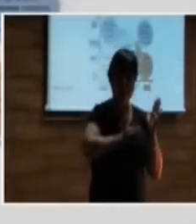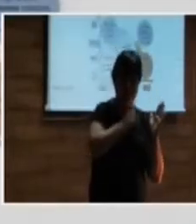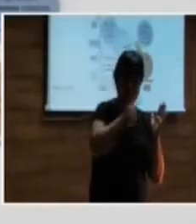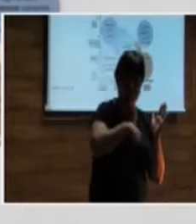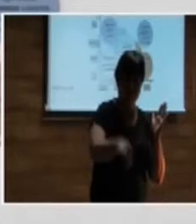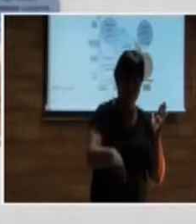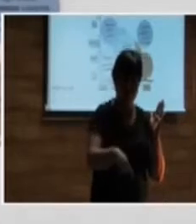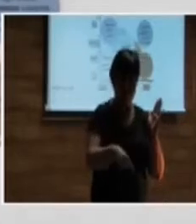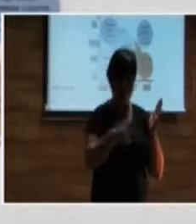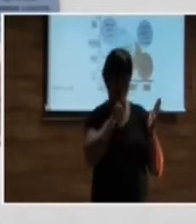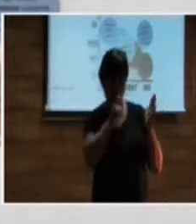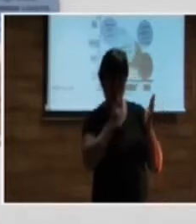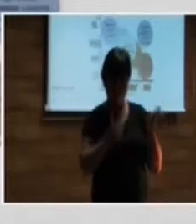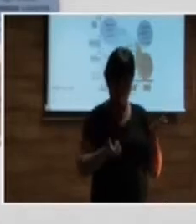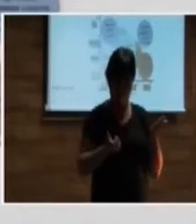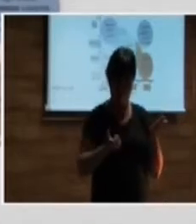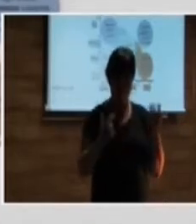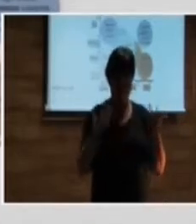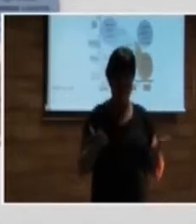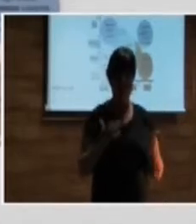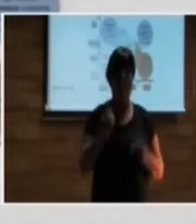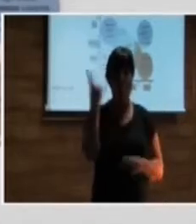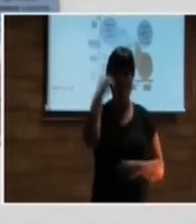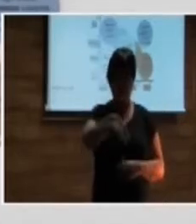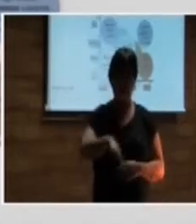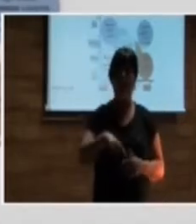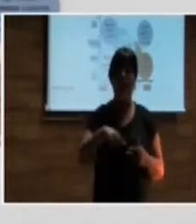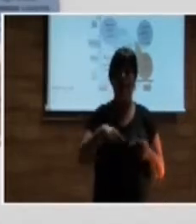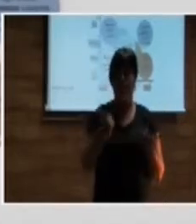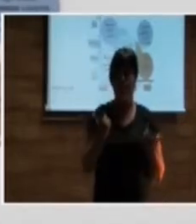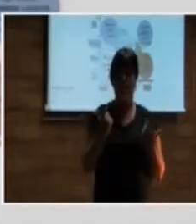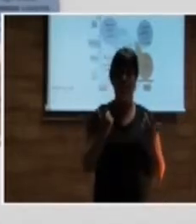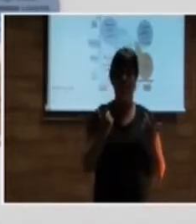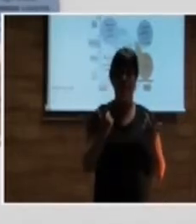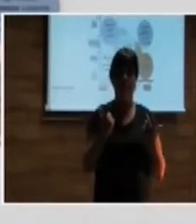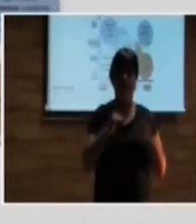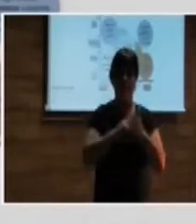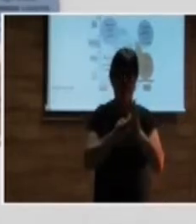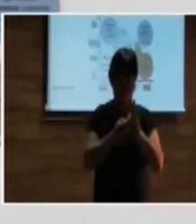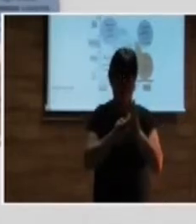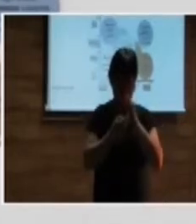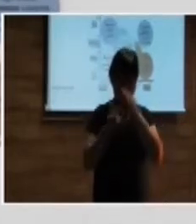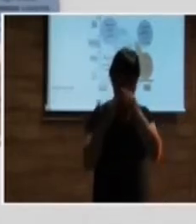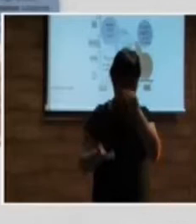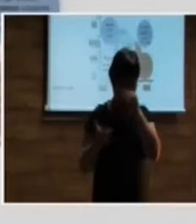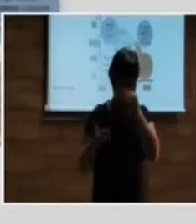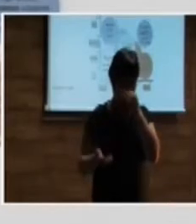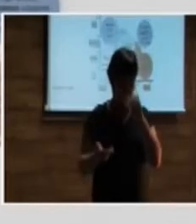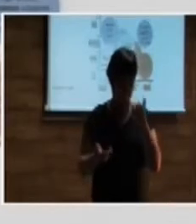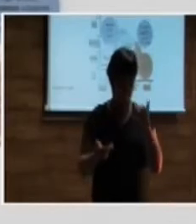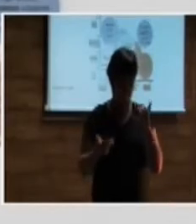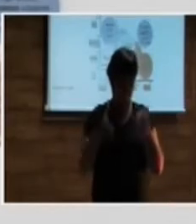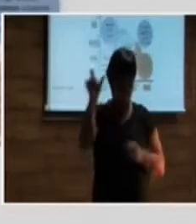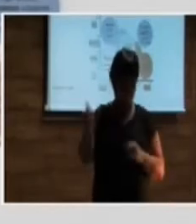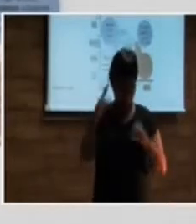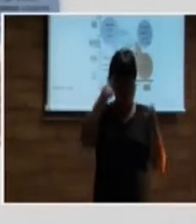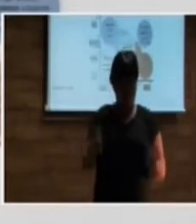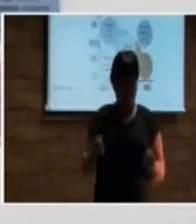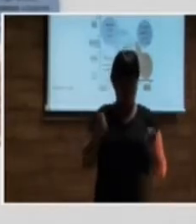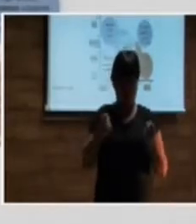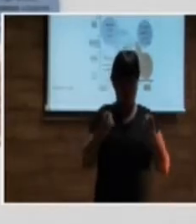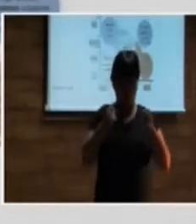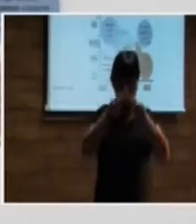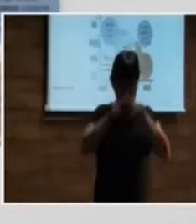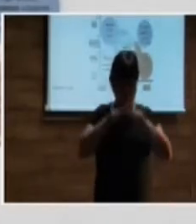Ustedes saben que hay un proyecto Genoma Humano muy importante que prácticamente estudió el genoma humano y